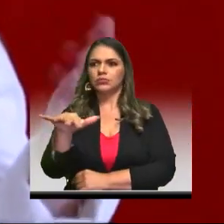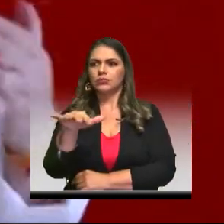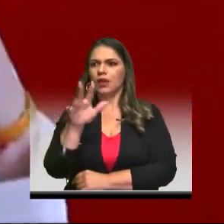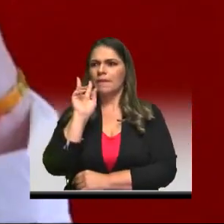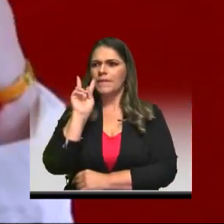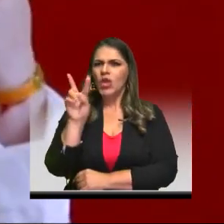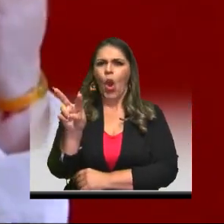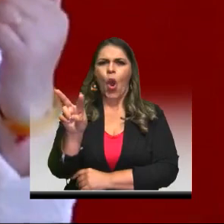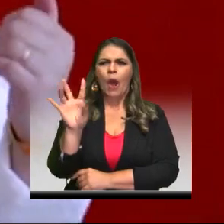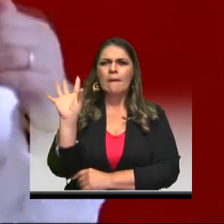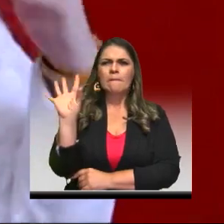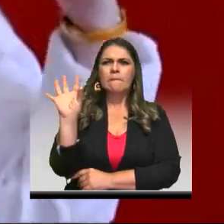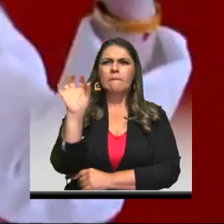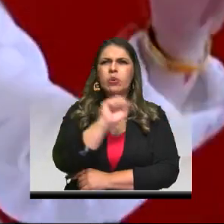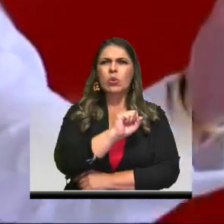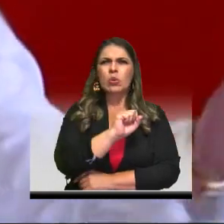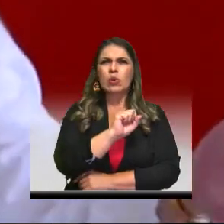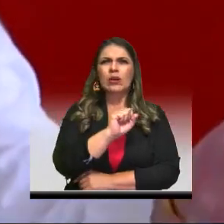Tremendo,